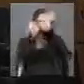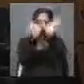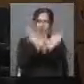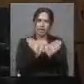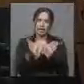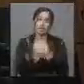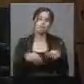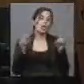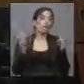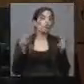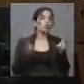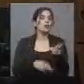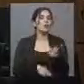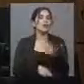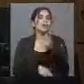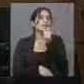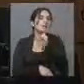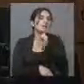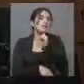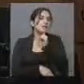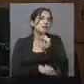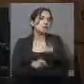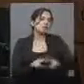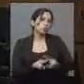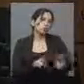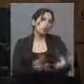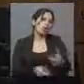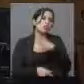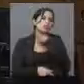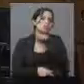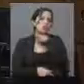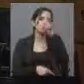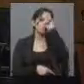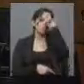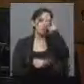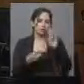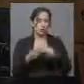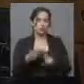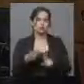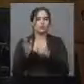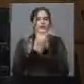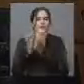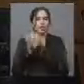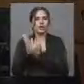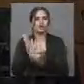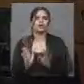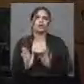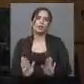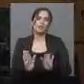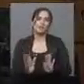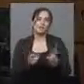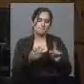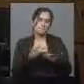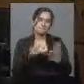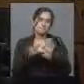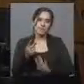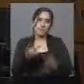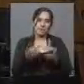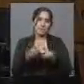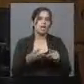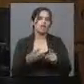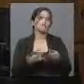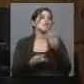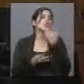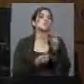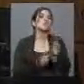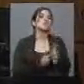pendientes, como son la deuda hospitalaria... ...las listas de espera y también la gestión en cada uno de los